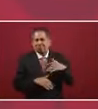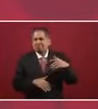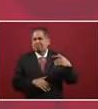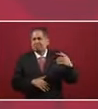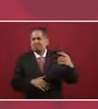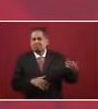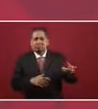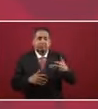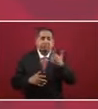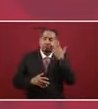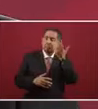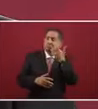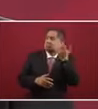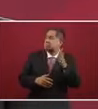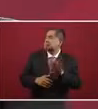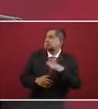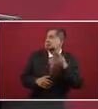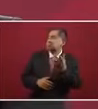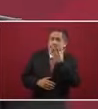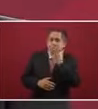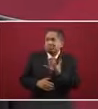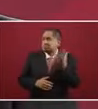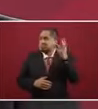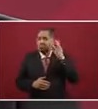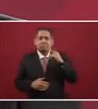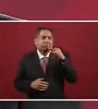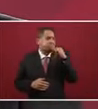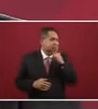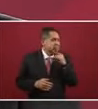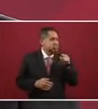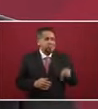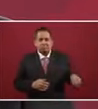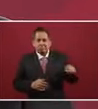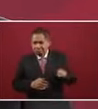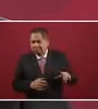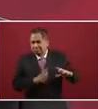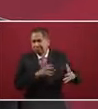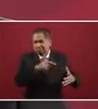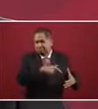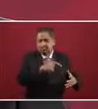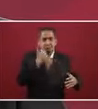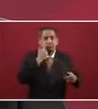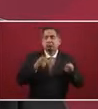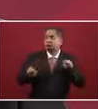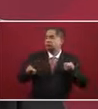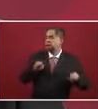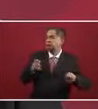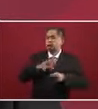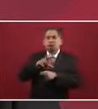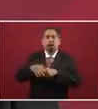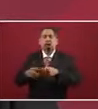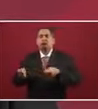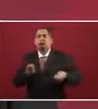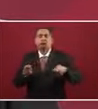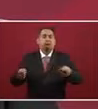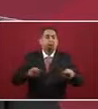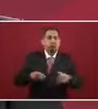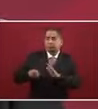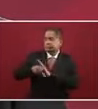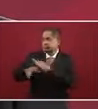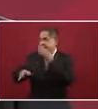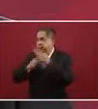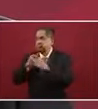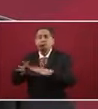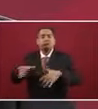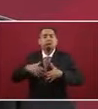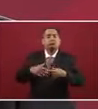del doble discurso, de la hipocresía, del control casi absoluto de los medios de